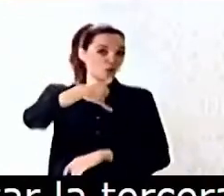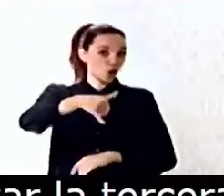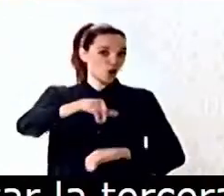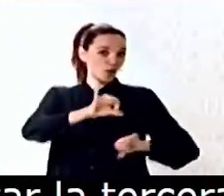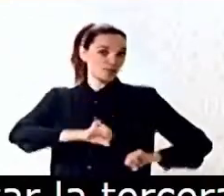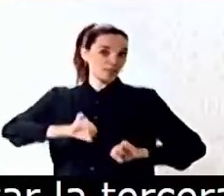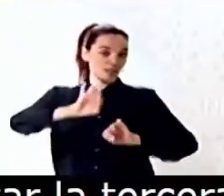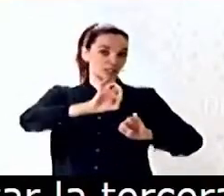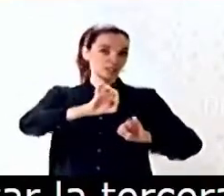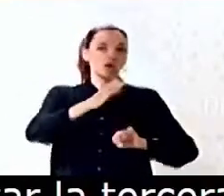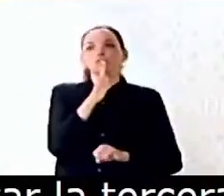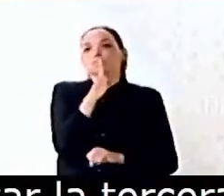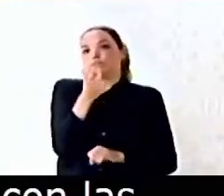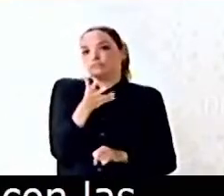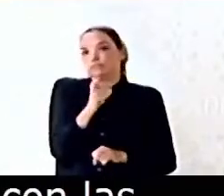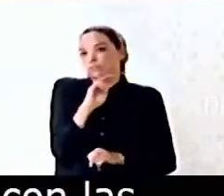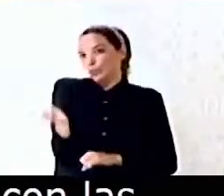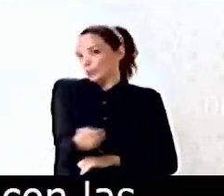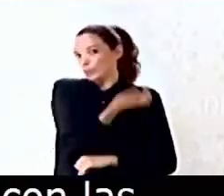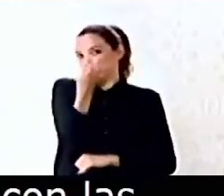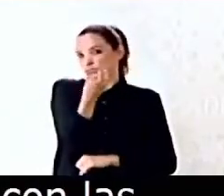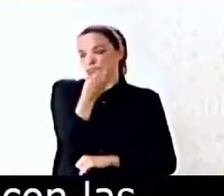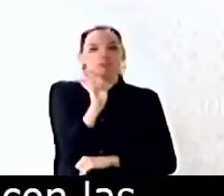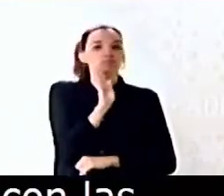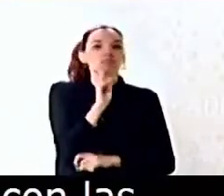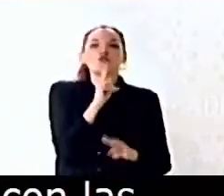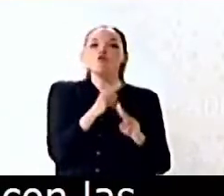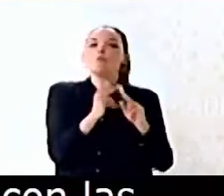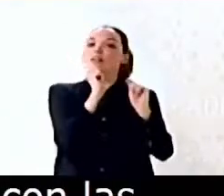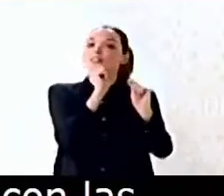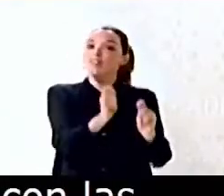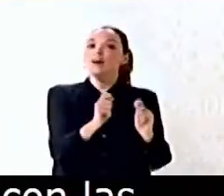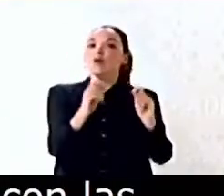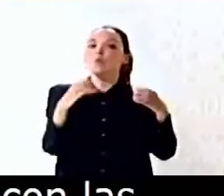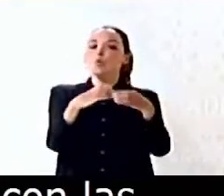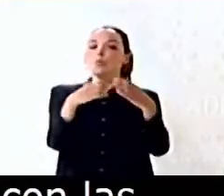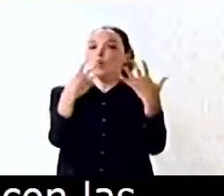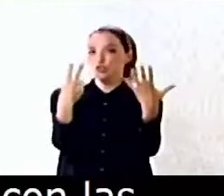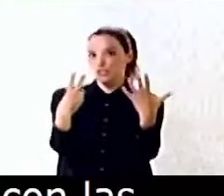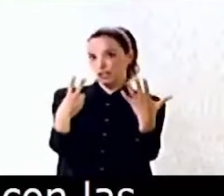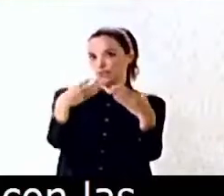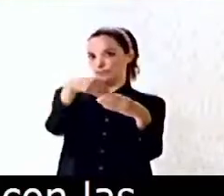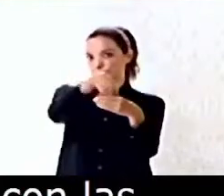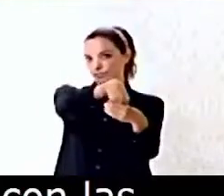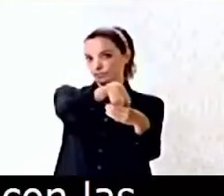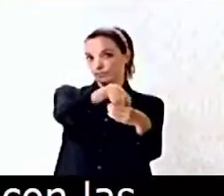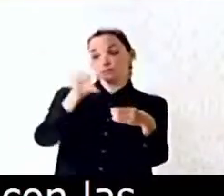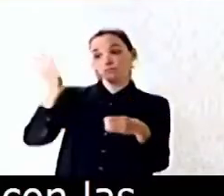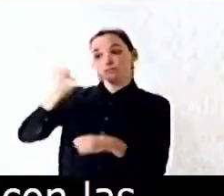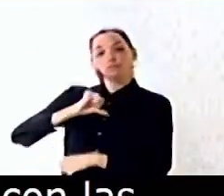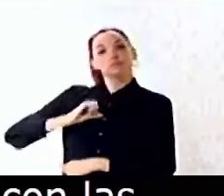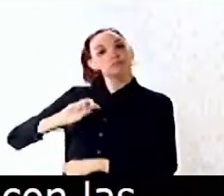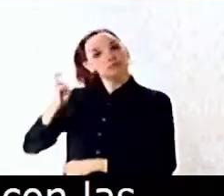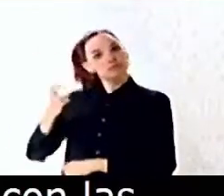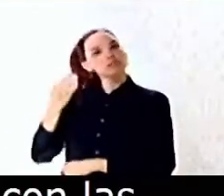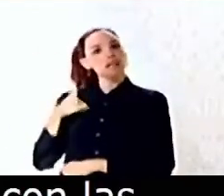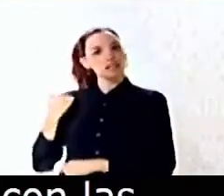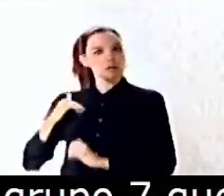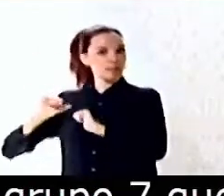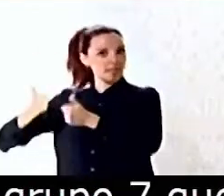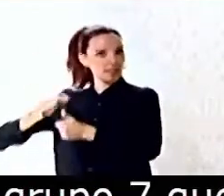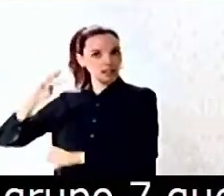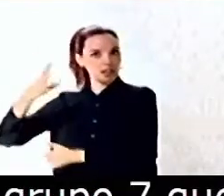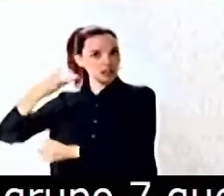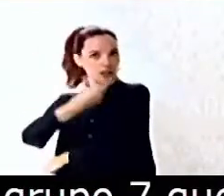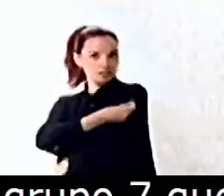por diferentes razones, son eso que hemos denominado el grupo 7, que ya está vacunándose en nuestra comunidad autónoma, y, por otro lado,